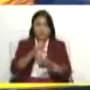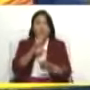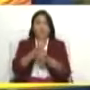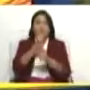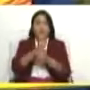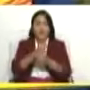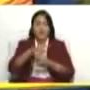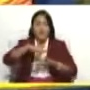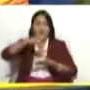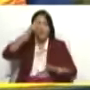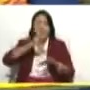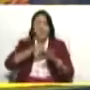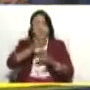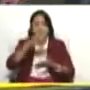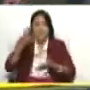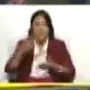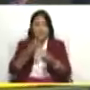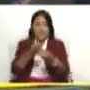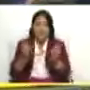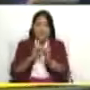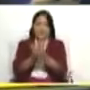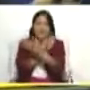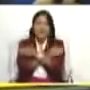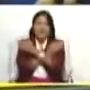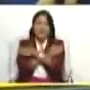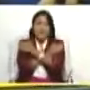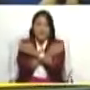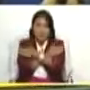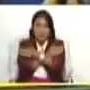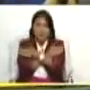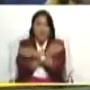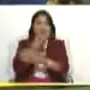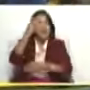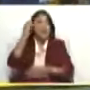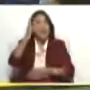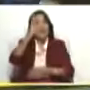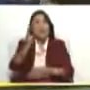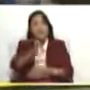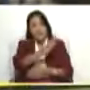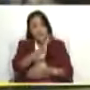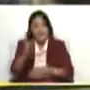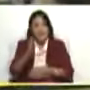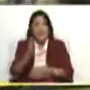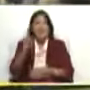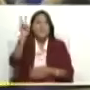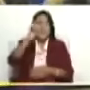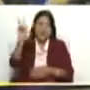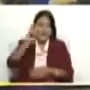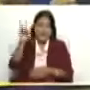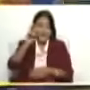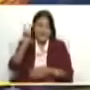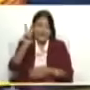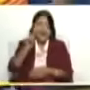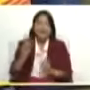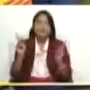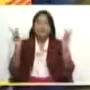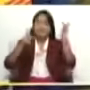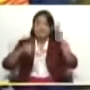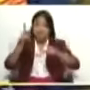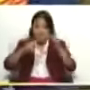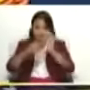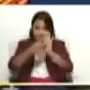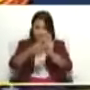París 2024 muchachos felicitaciones que Dios los bendiga Venezuela los recibe con los brazos abiertos sigan